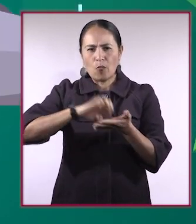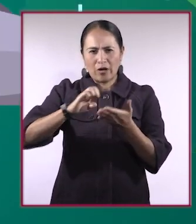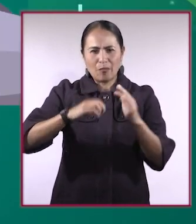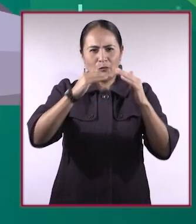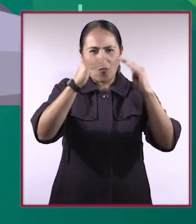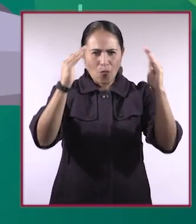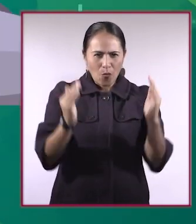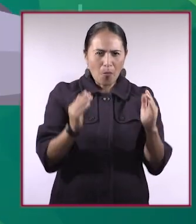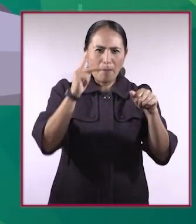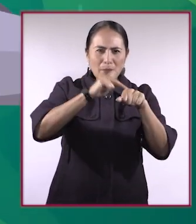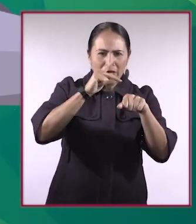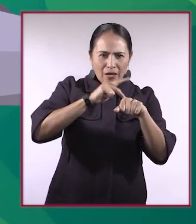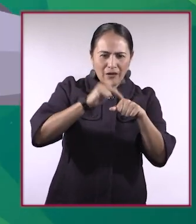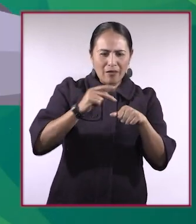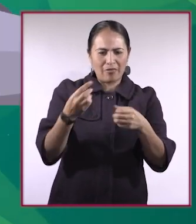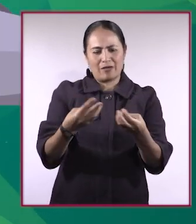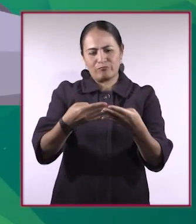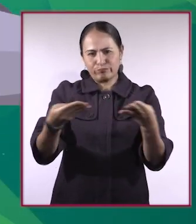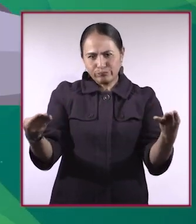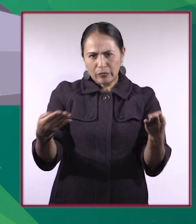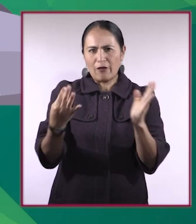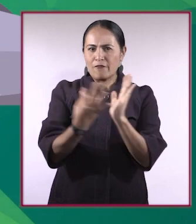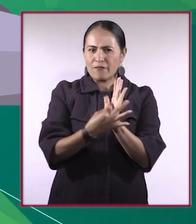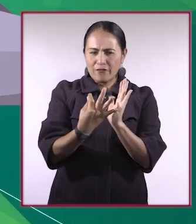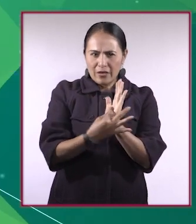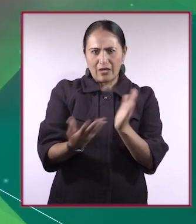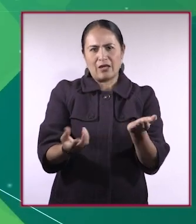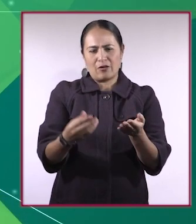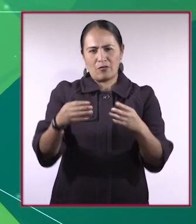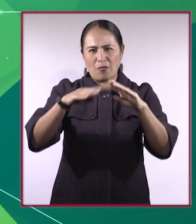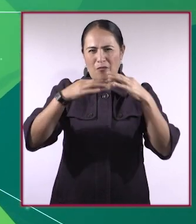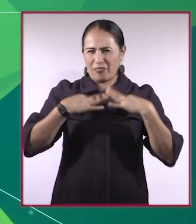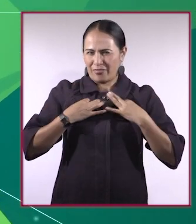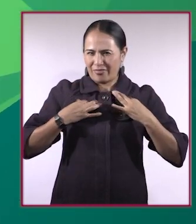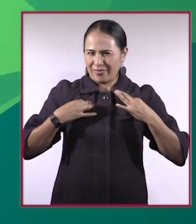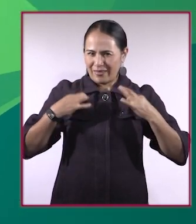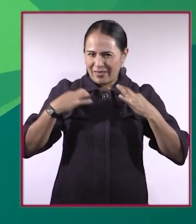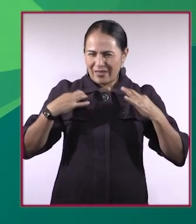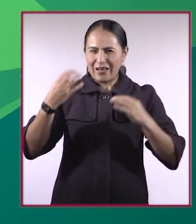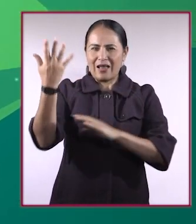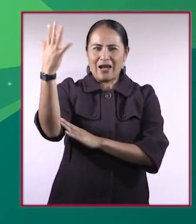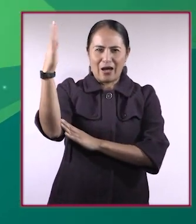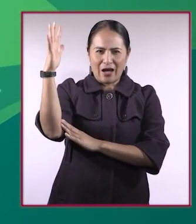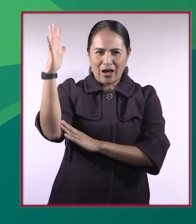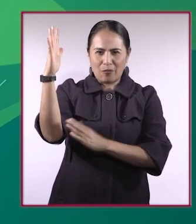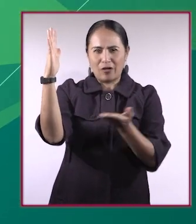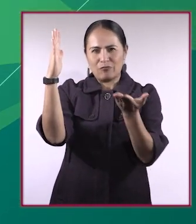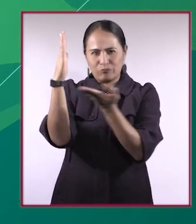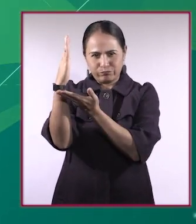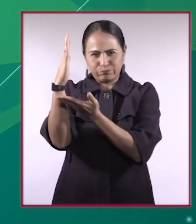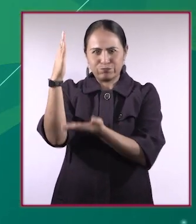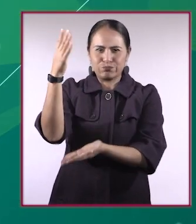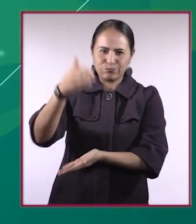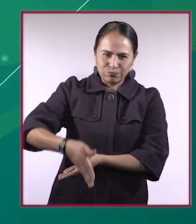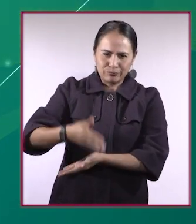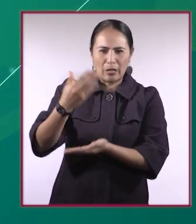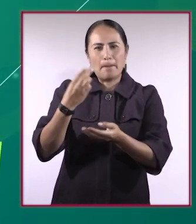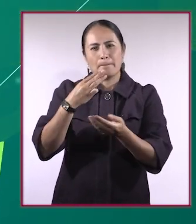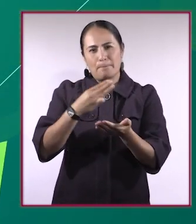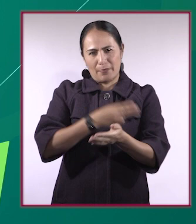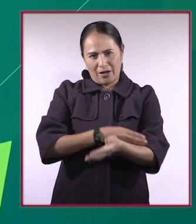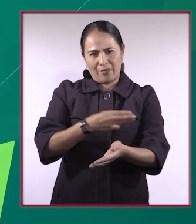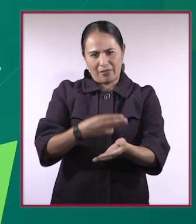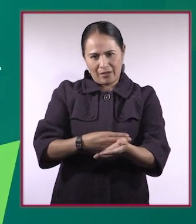Las cuevas, las piedras y las arcillas, los metales, los lienzos, los árboles que sacrificamos para